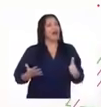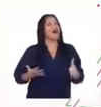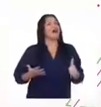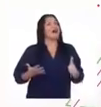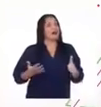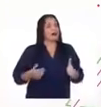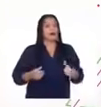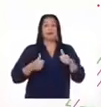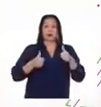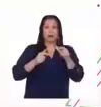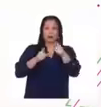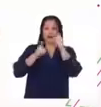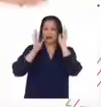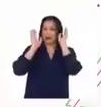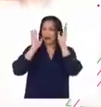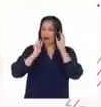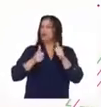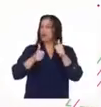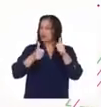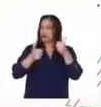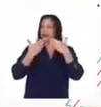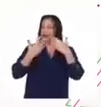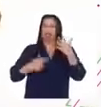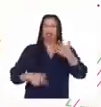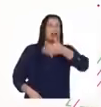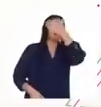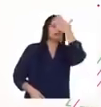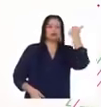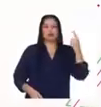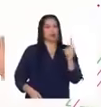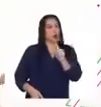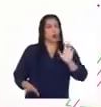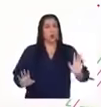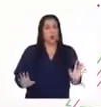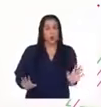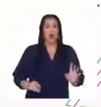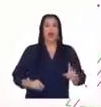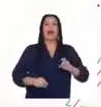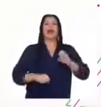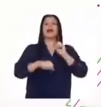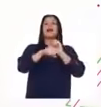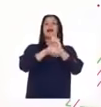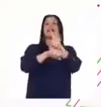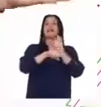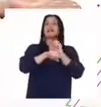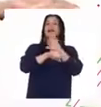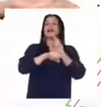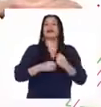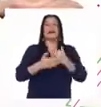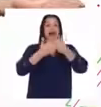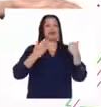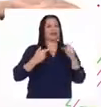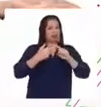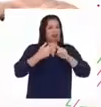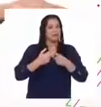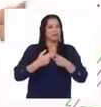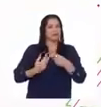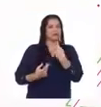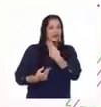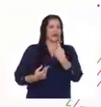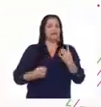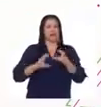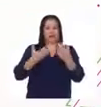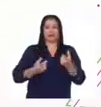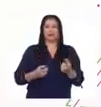¡Ay, pero están recontratentos! Claro que sí, ¿cómo se me va a olvidar, chicos? Nuestras recomendaciones antes de empezar cada